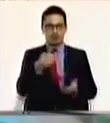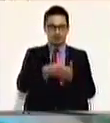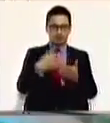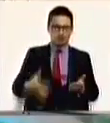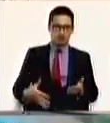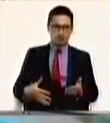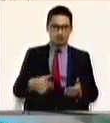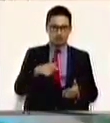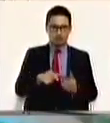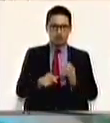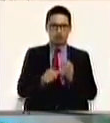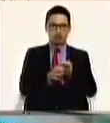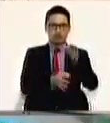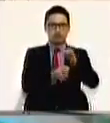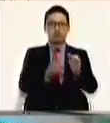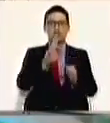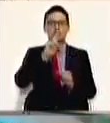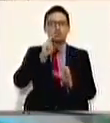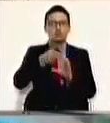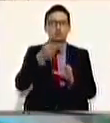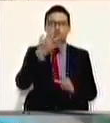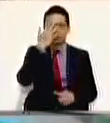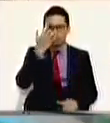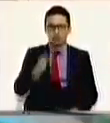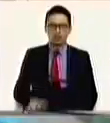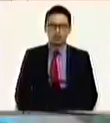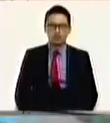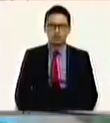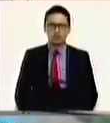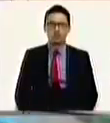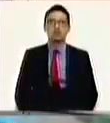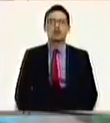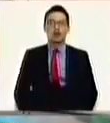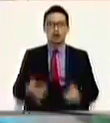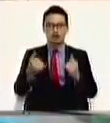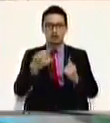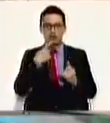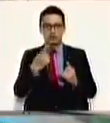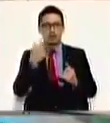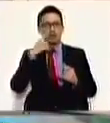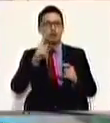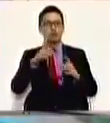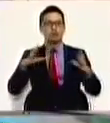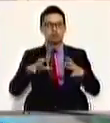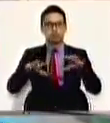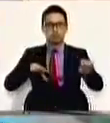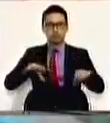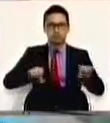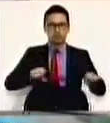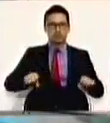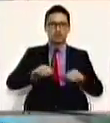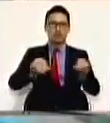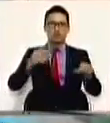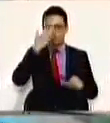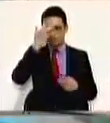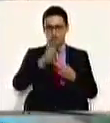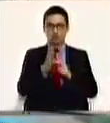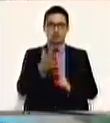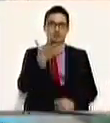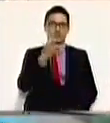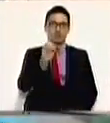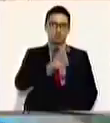¿Cuál es la explicación? Los especialistas dicen, el fenómeno especulativo que propicia la concentración de la tierra, porque si usted es dueño del 50% del